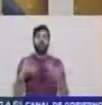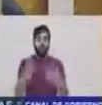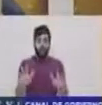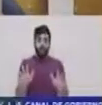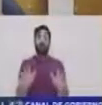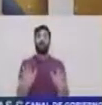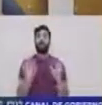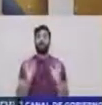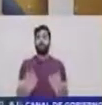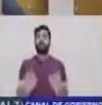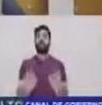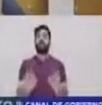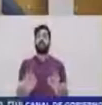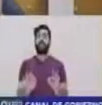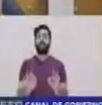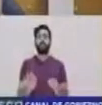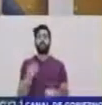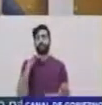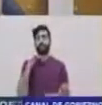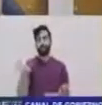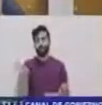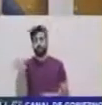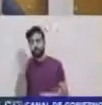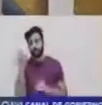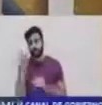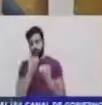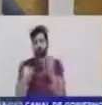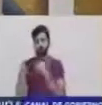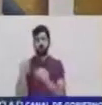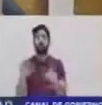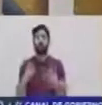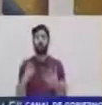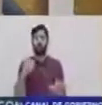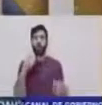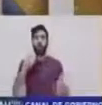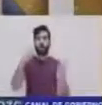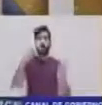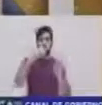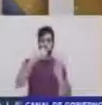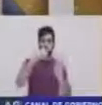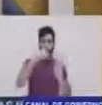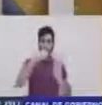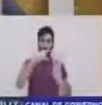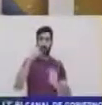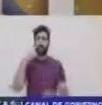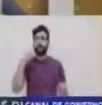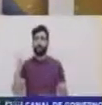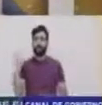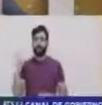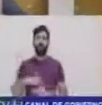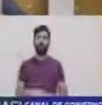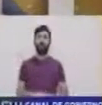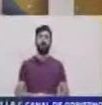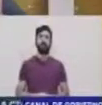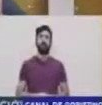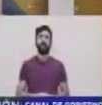vamos a proseguir acá. Para despejar la longitud del lado sería la raíz cuadrada de esto.